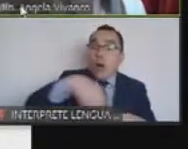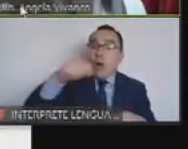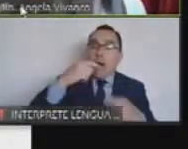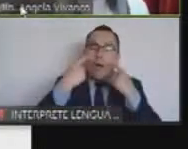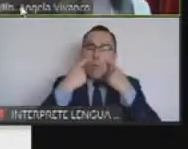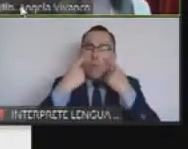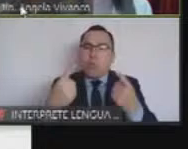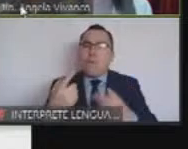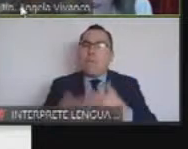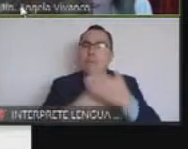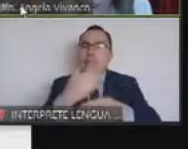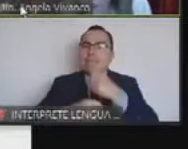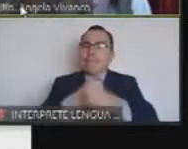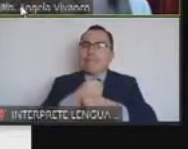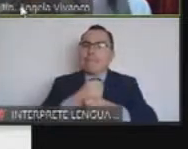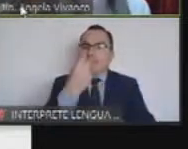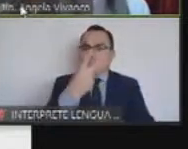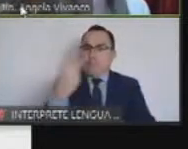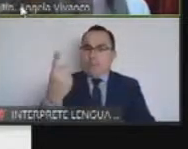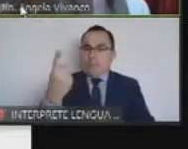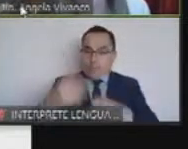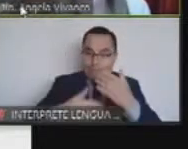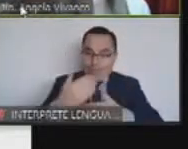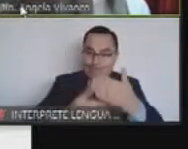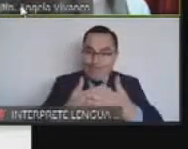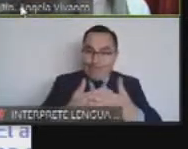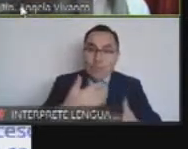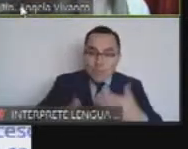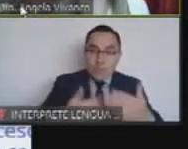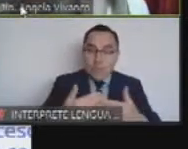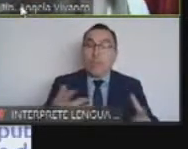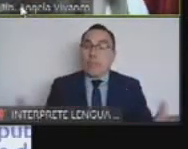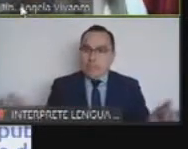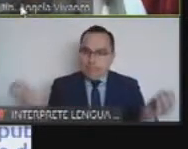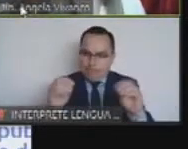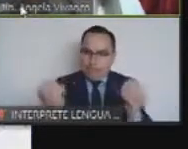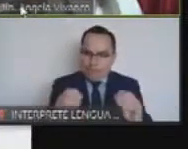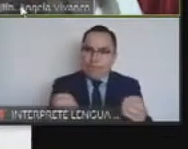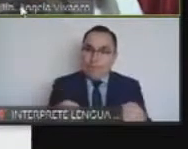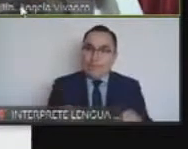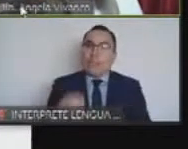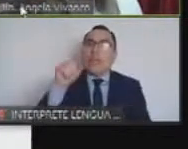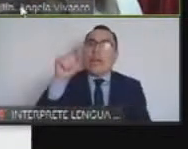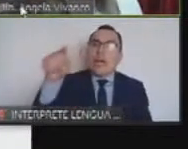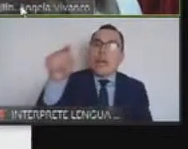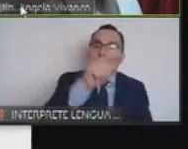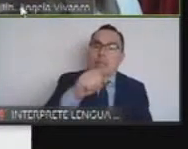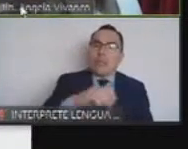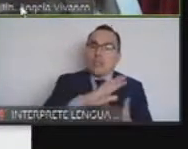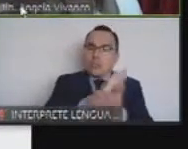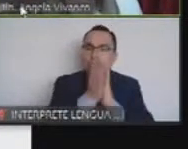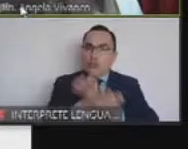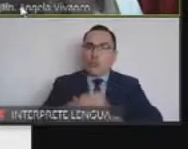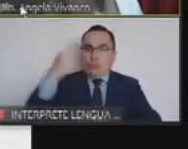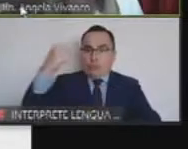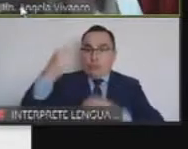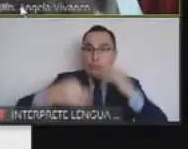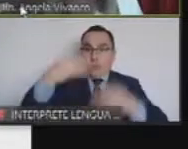siglo XXI cada uno de los poderes públicos, y en eso no es excepción en absoluto el Poder Judicial.